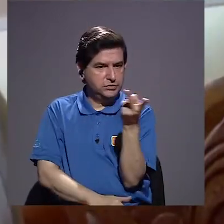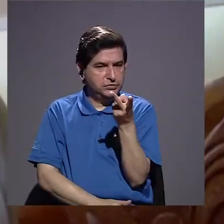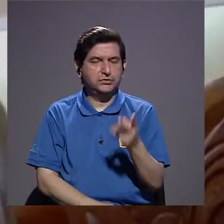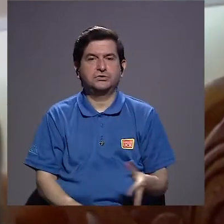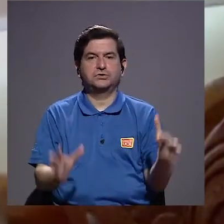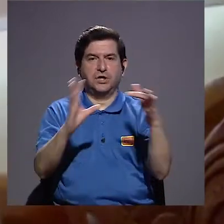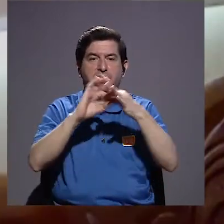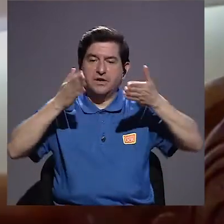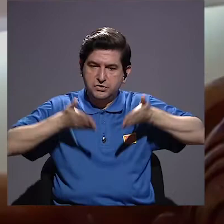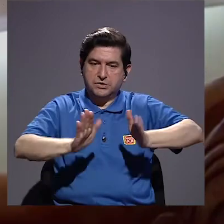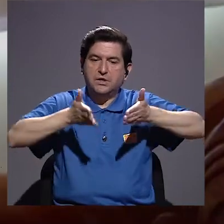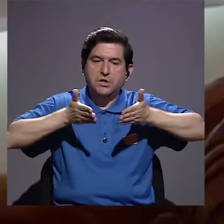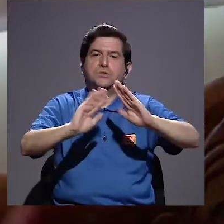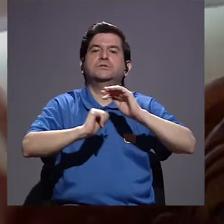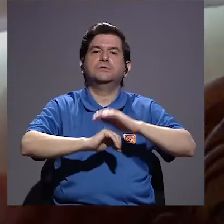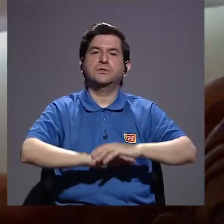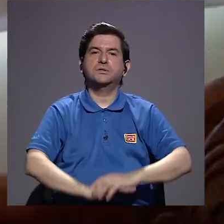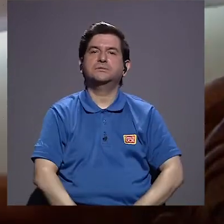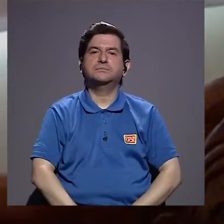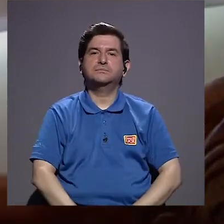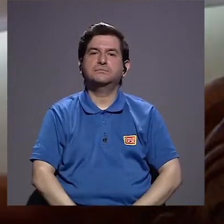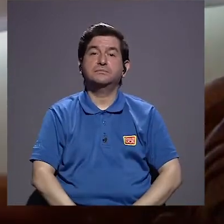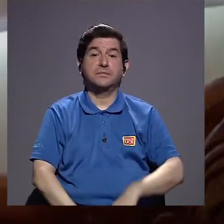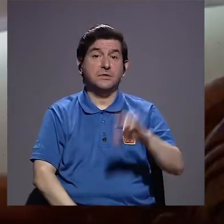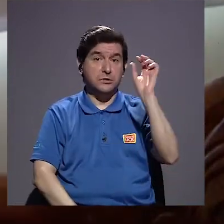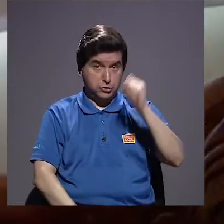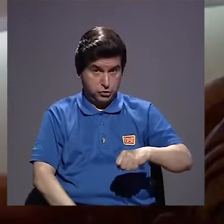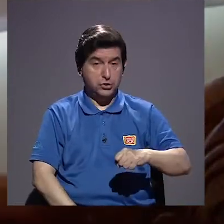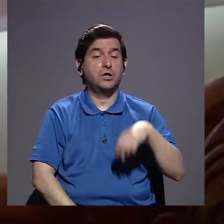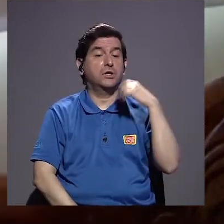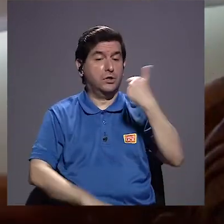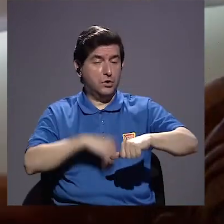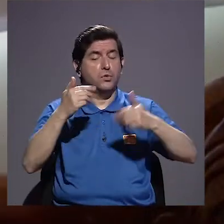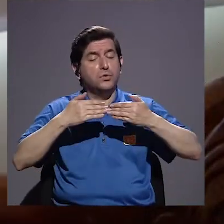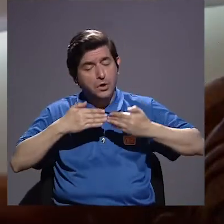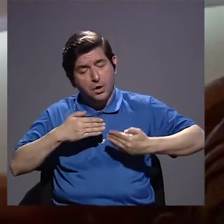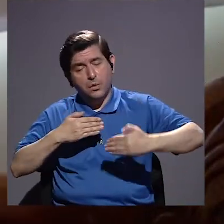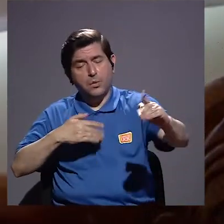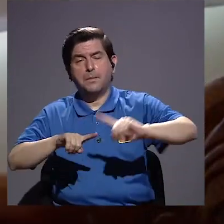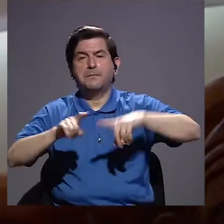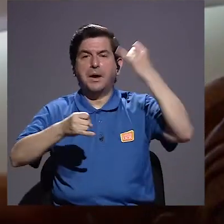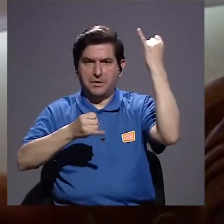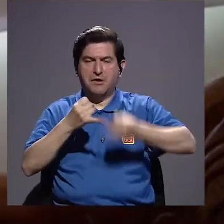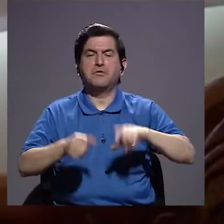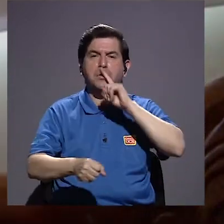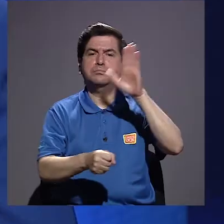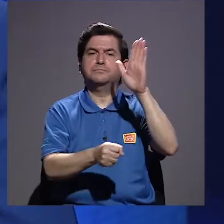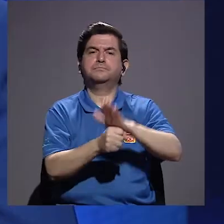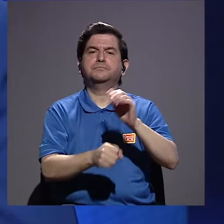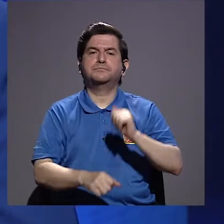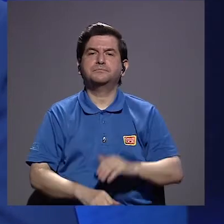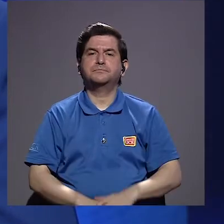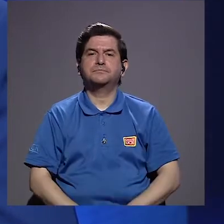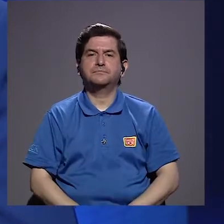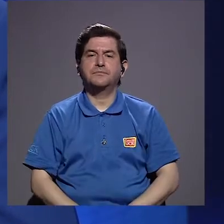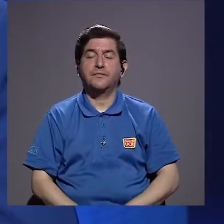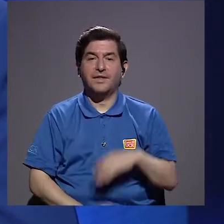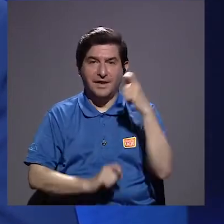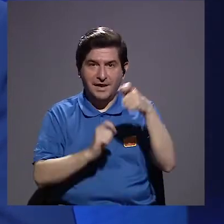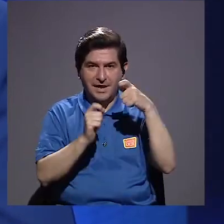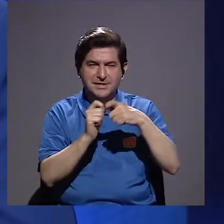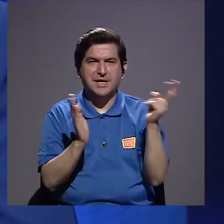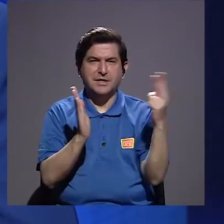sí y con respecto a los hijos. Así que sí fue una lucha larga, pero al final lo logramos.